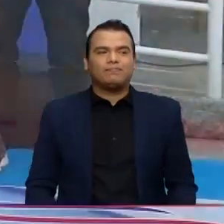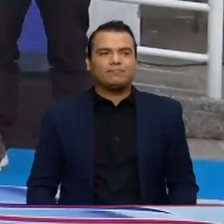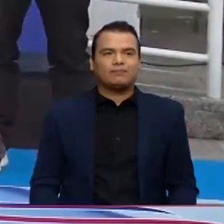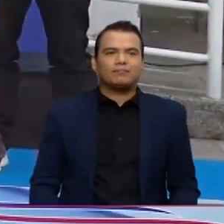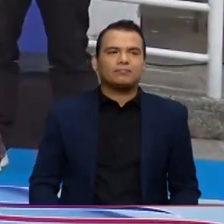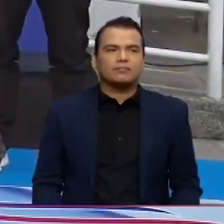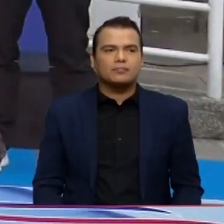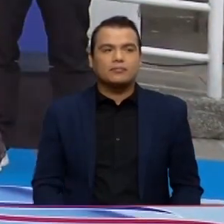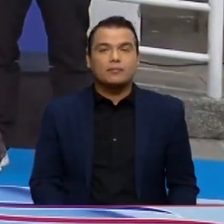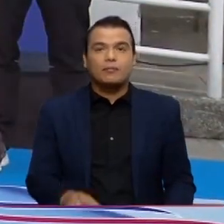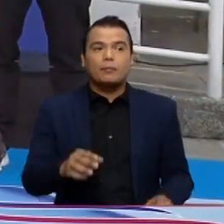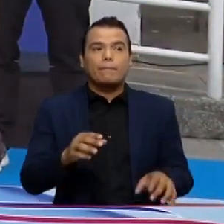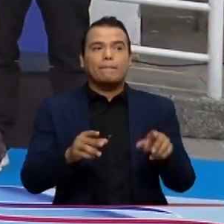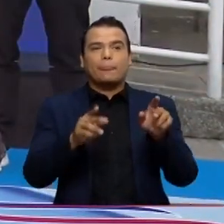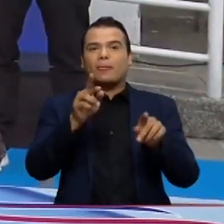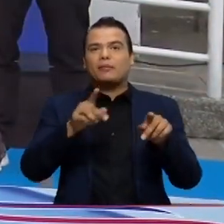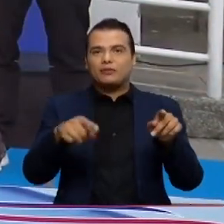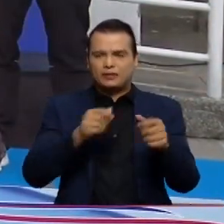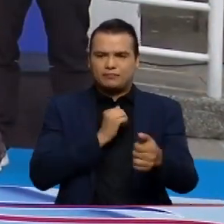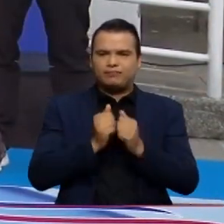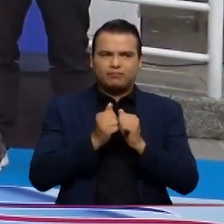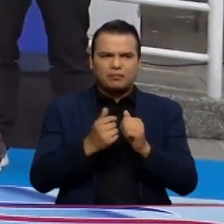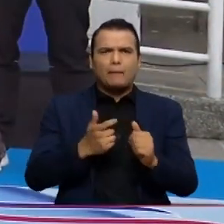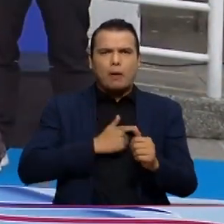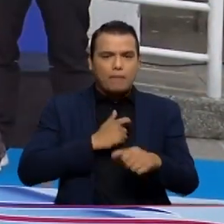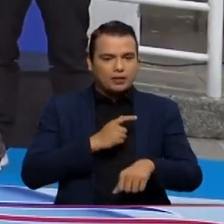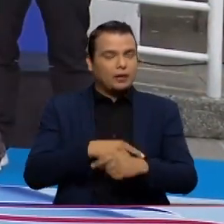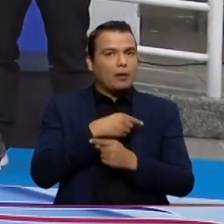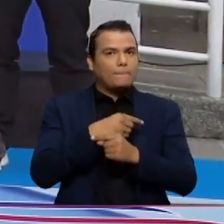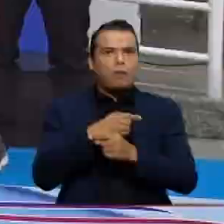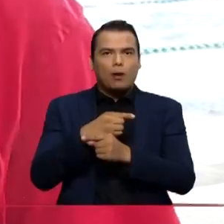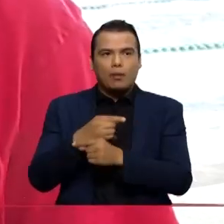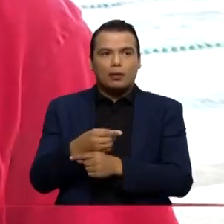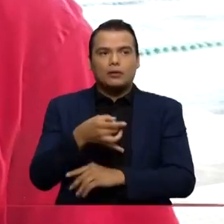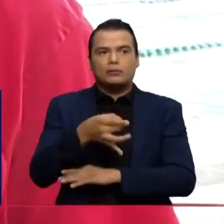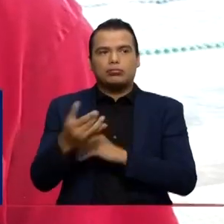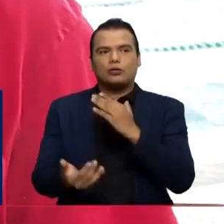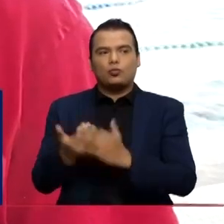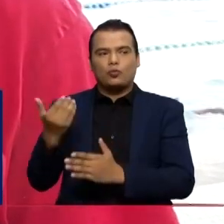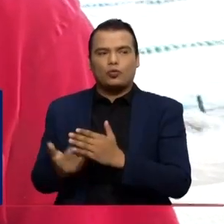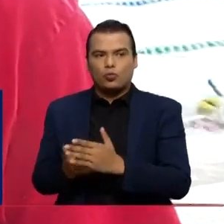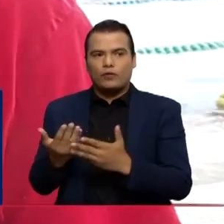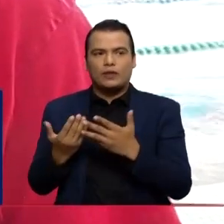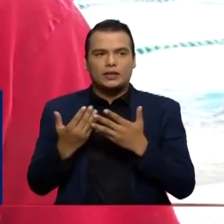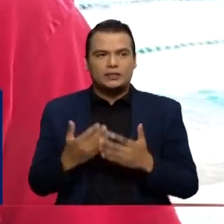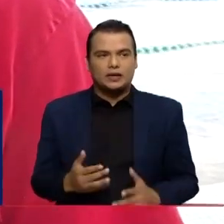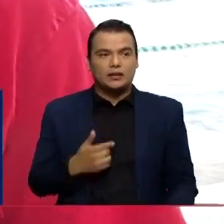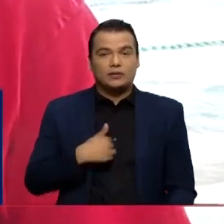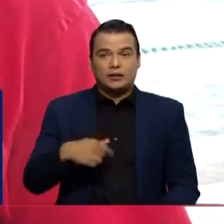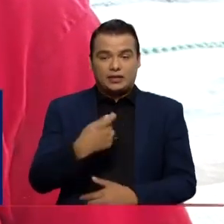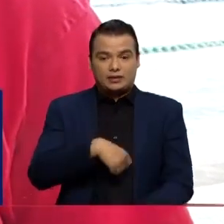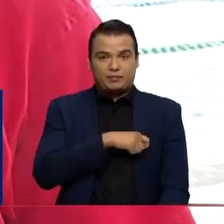pruebas, los deportistas de los diferentes países impusieron nuevas marcas. Marcas muy buenas, hemos conseguido 3 récords de España.